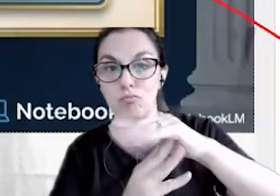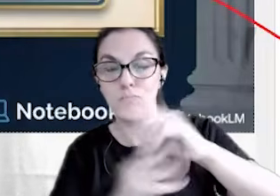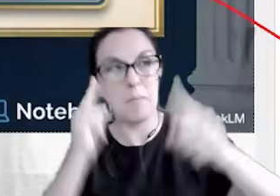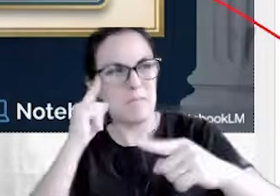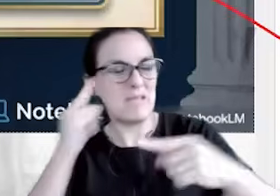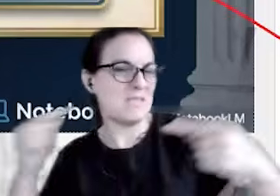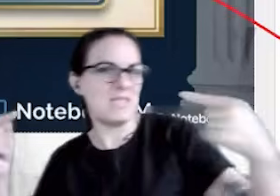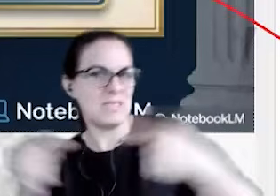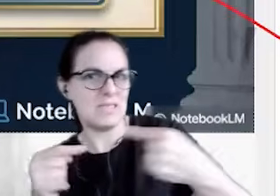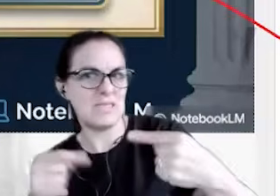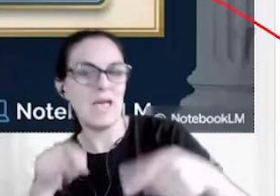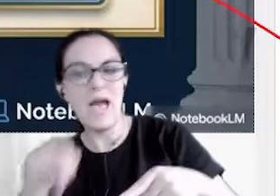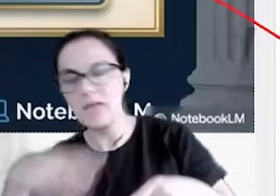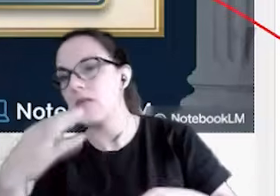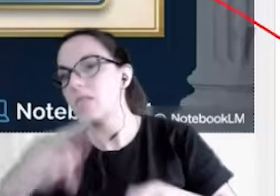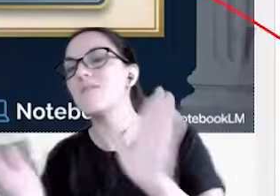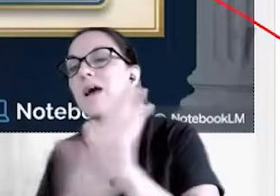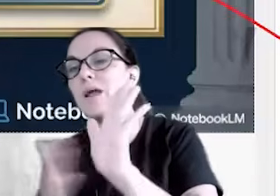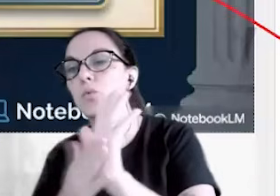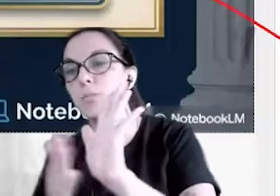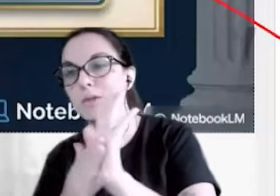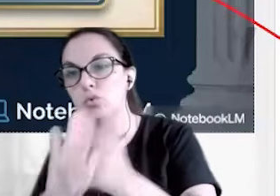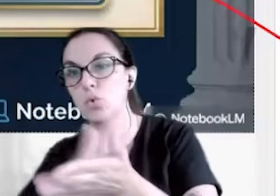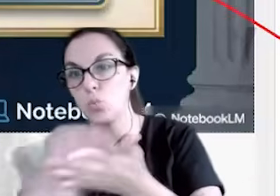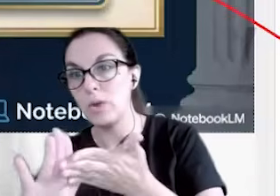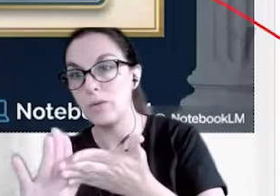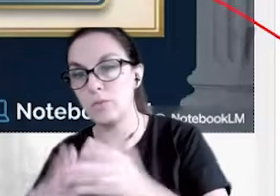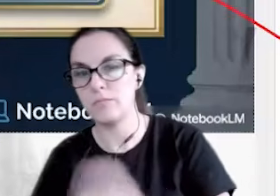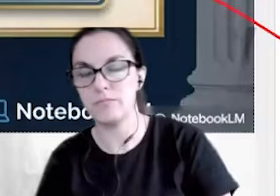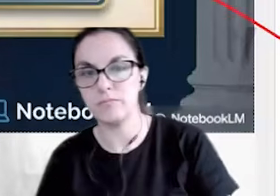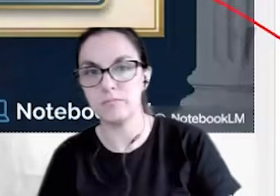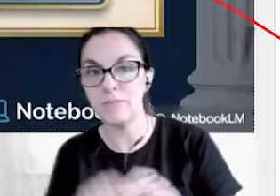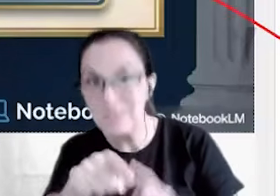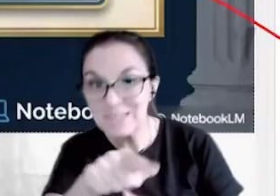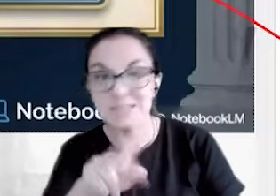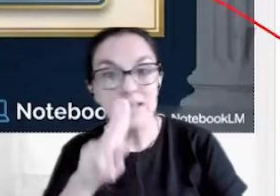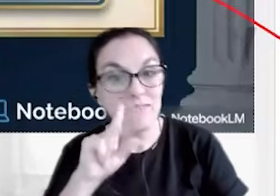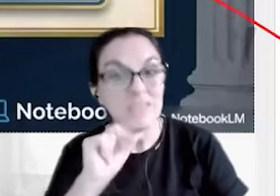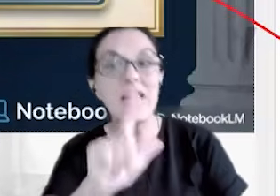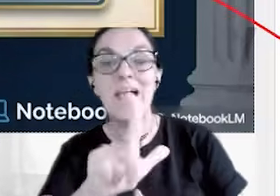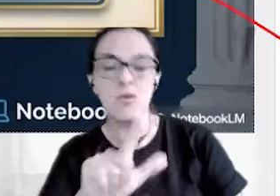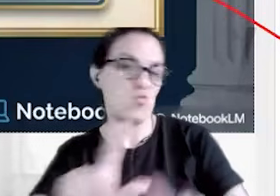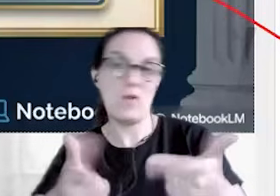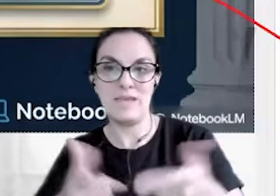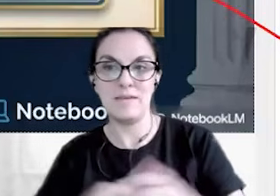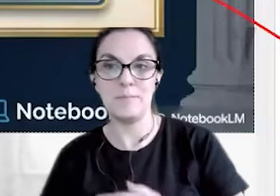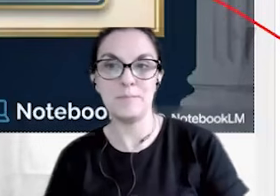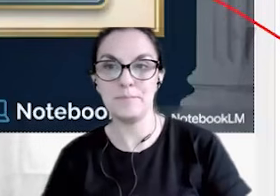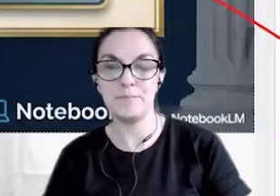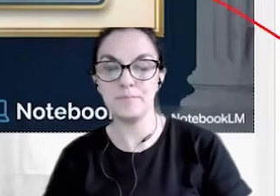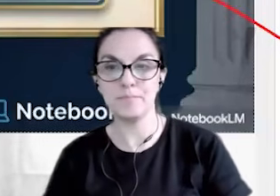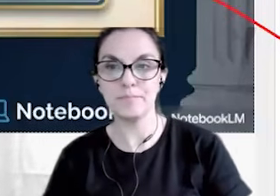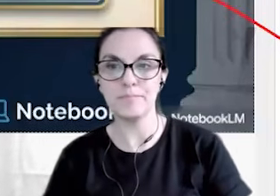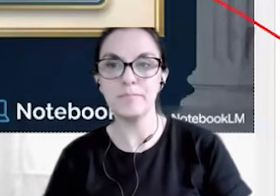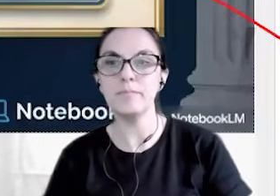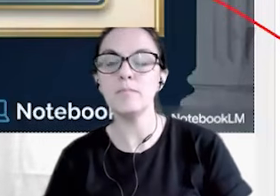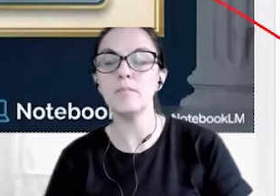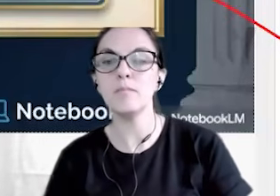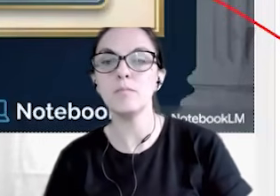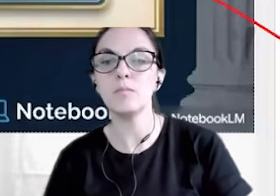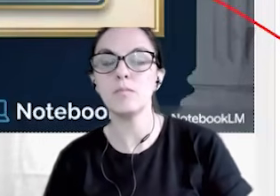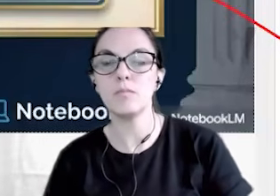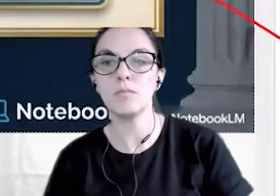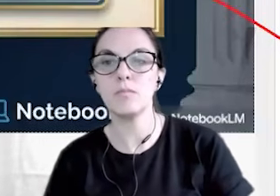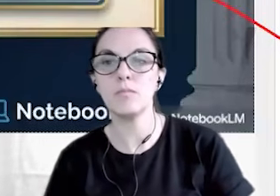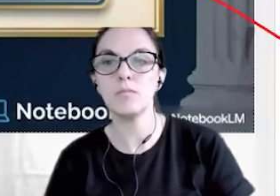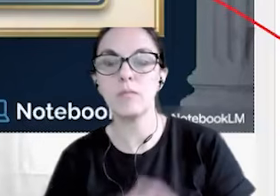que haber un argumento nuevo y en este caso no lo había. Y por otro lado, y esto yo creo que tiene que ver hilado con lo que viene la sanción de esta ley,